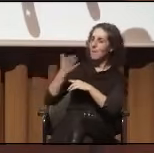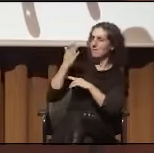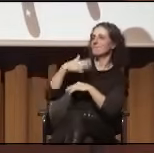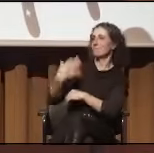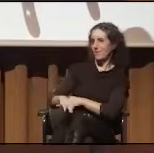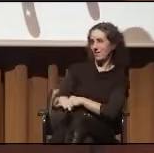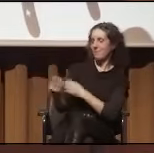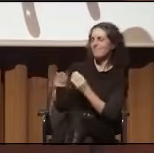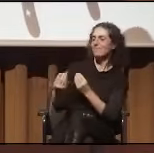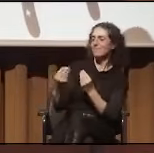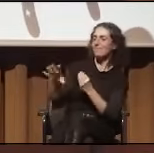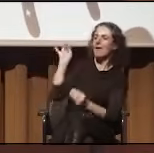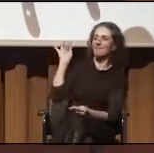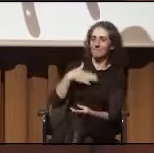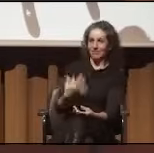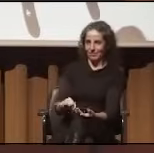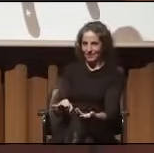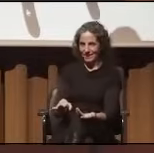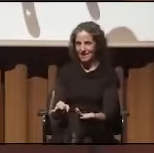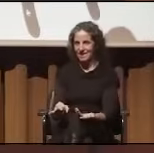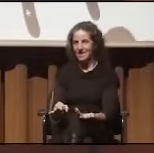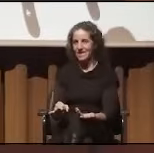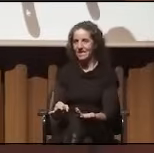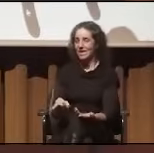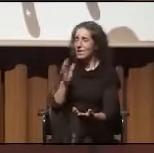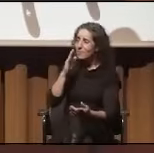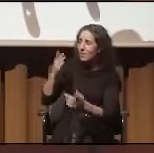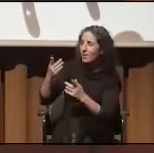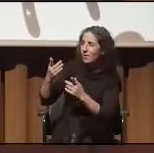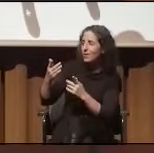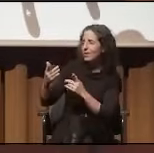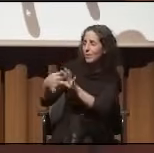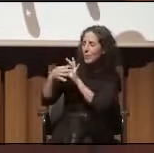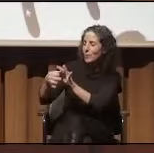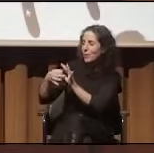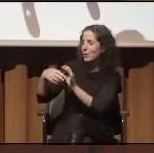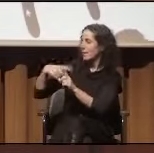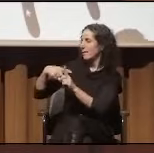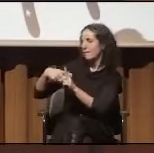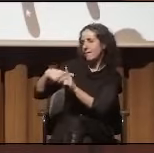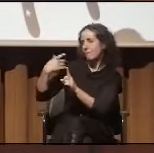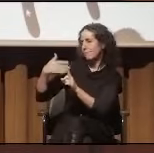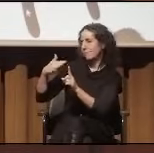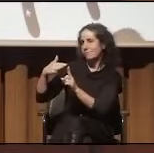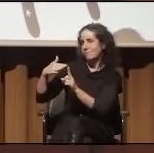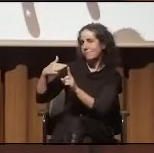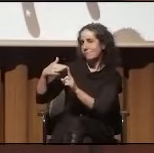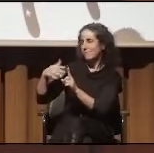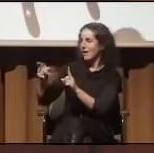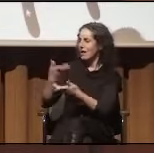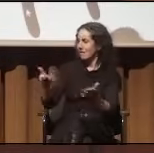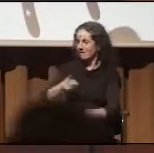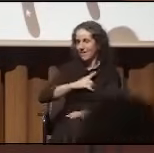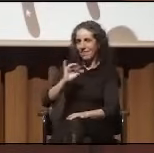¿no? Pero realmente cuando conectas con alguien a ese nivel, él se fía de ti, pero tú tienes